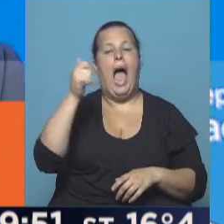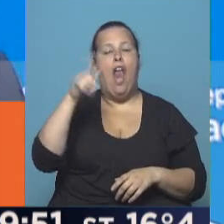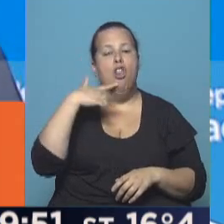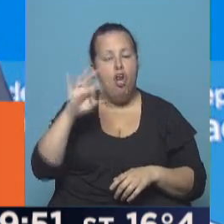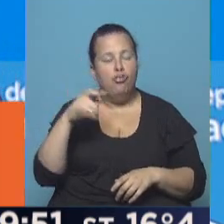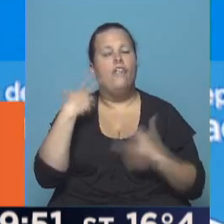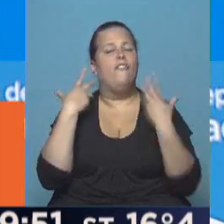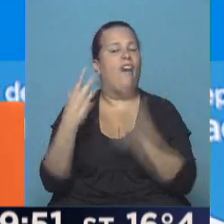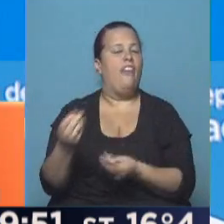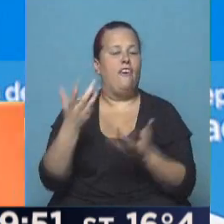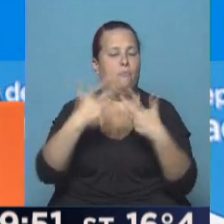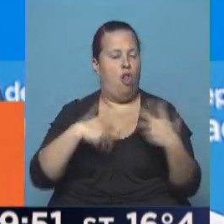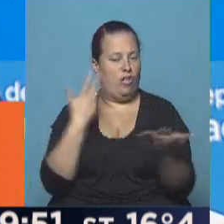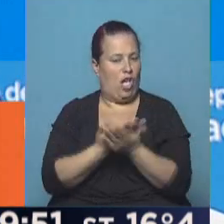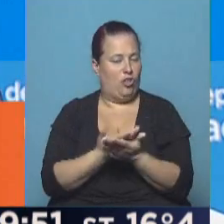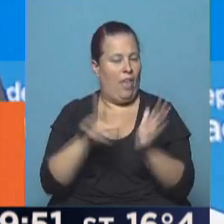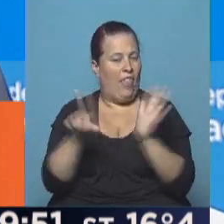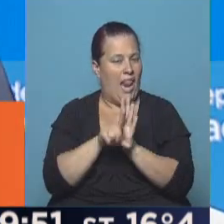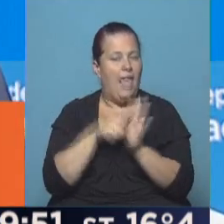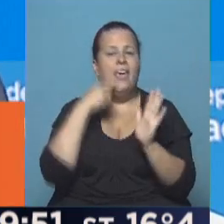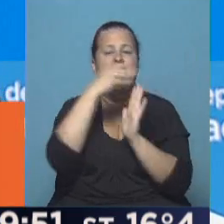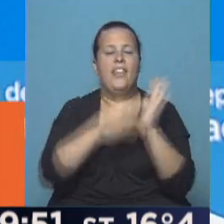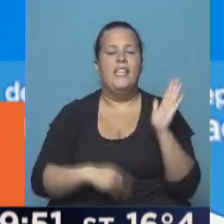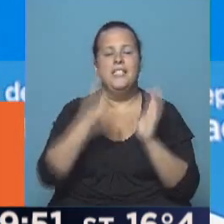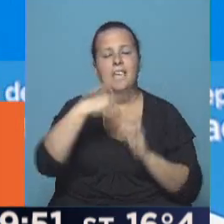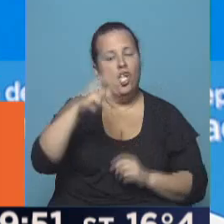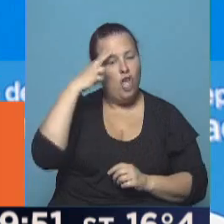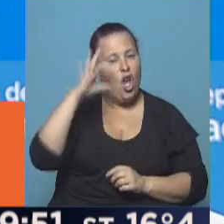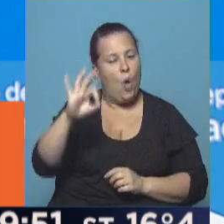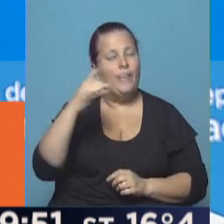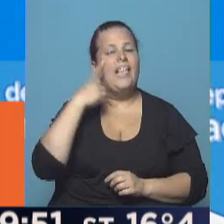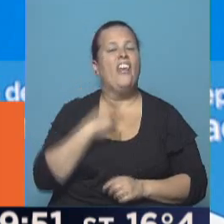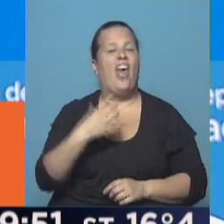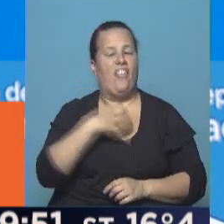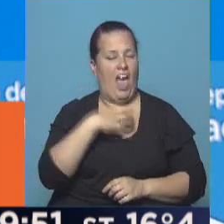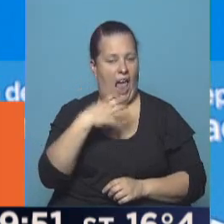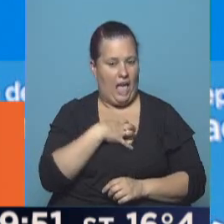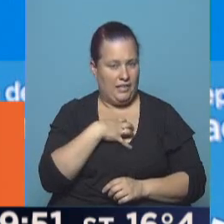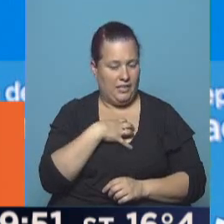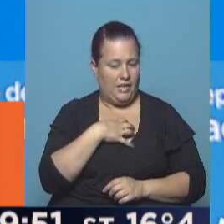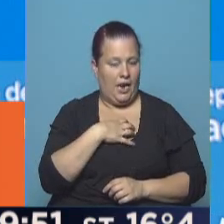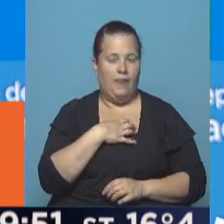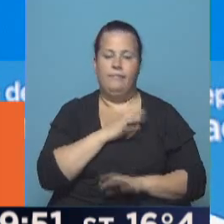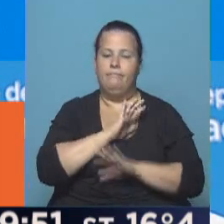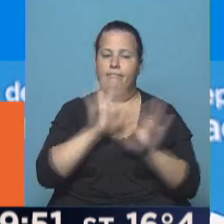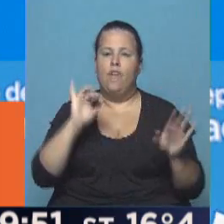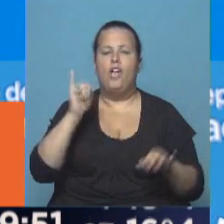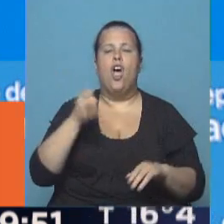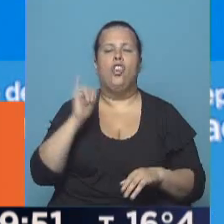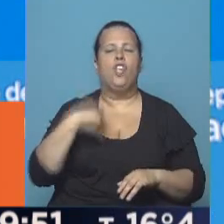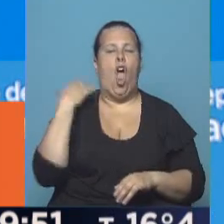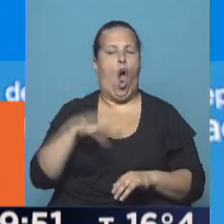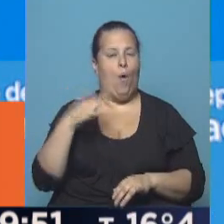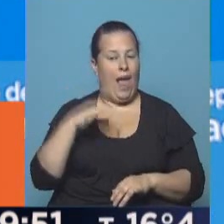va a defender el proyecto de ley que establece 190 y 90 días de clase de manera obligatoria